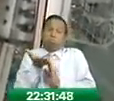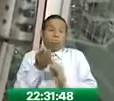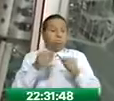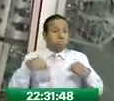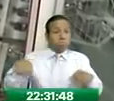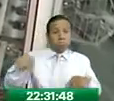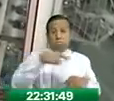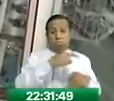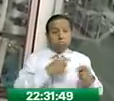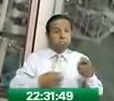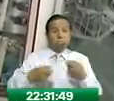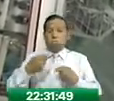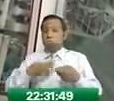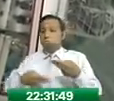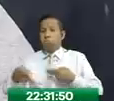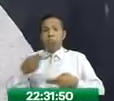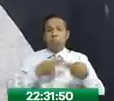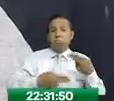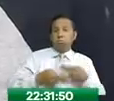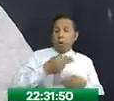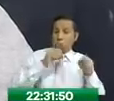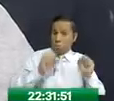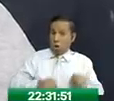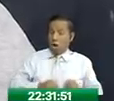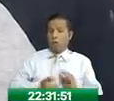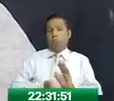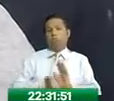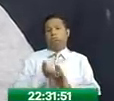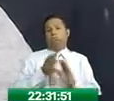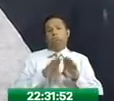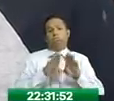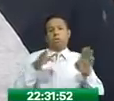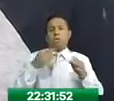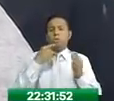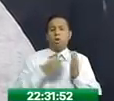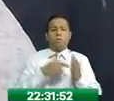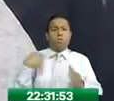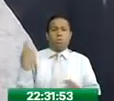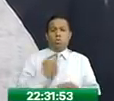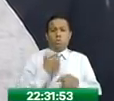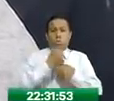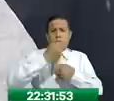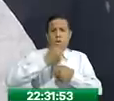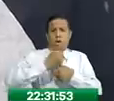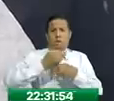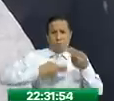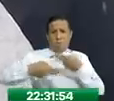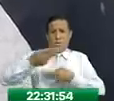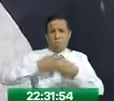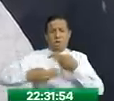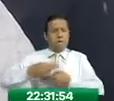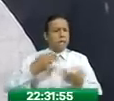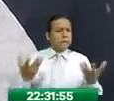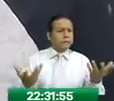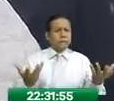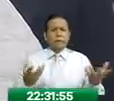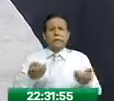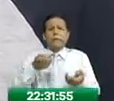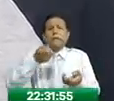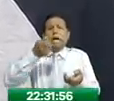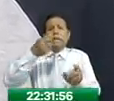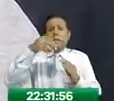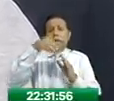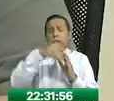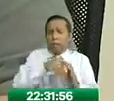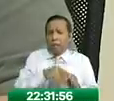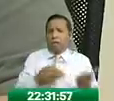locales, puedan ser un poquito más alto. Casi todos los comerciantes nos hemos quedado en débil capital, por lo que no trabajamos casi